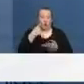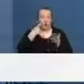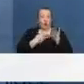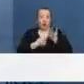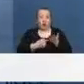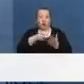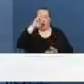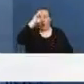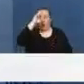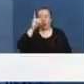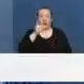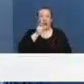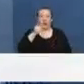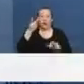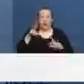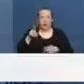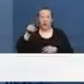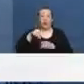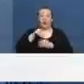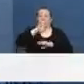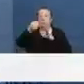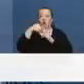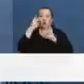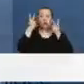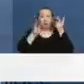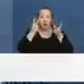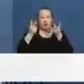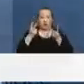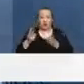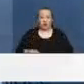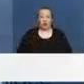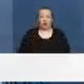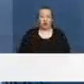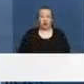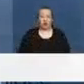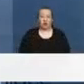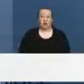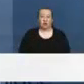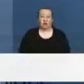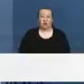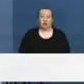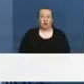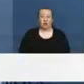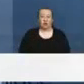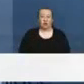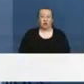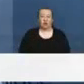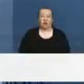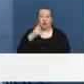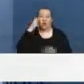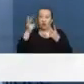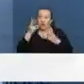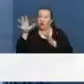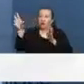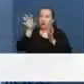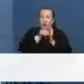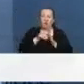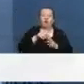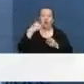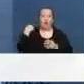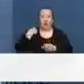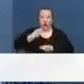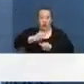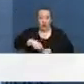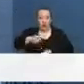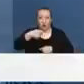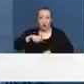exitoso visitamos yo no también es traer los ministros de justicia visitaron república dominicana se pusieron talleres se puso guardería para